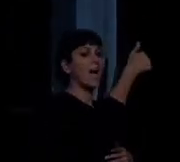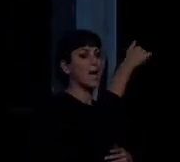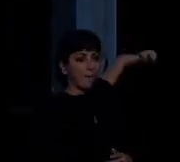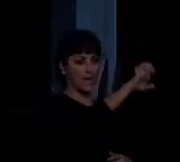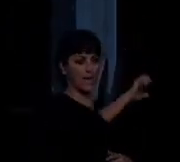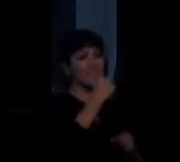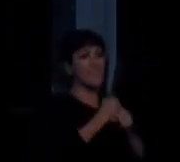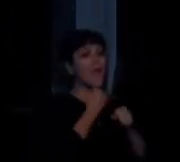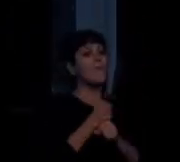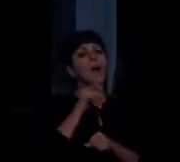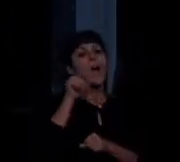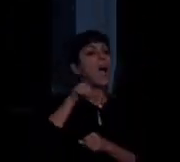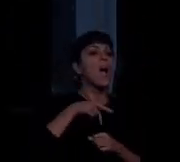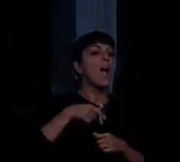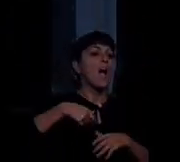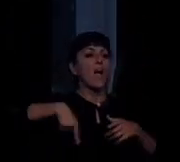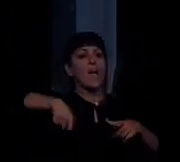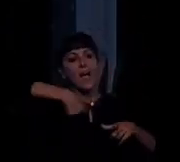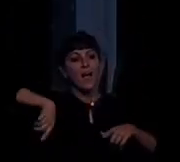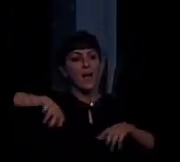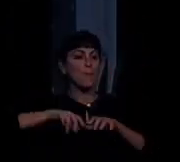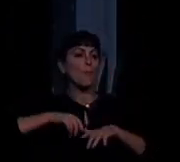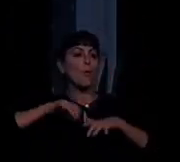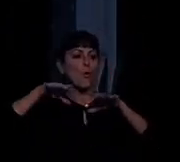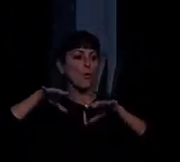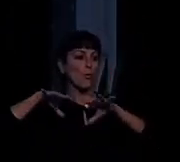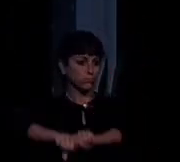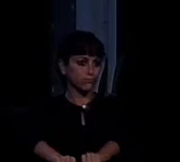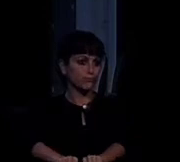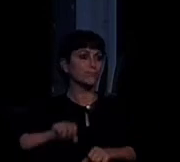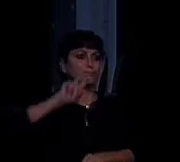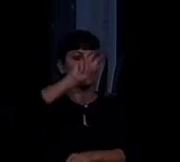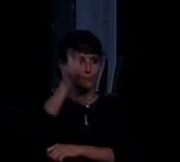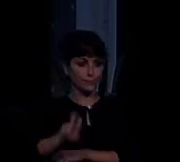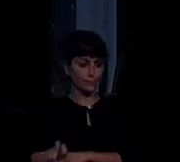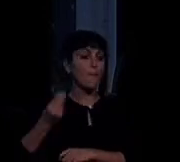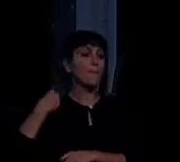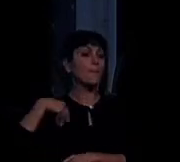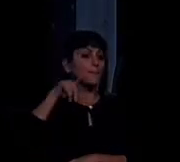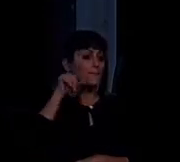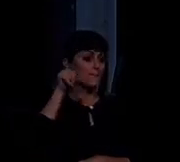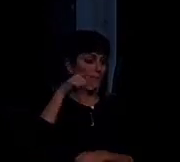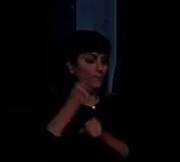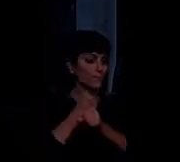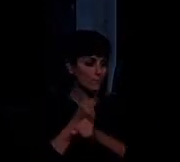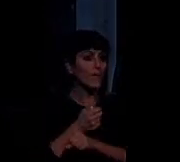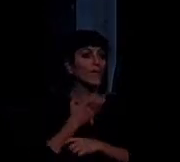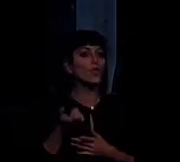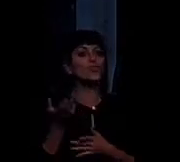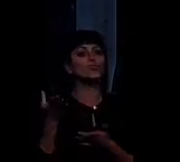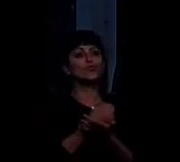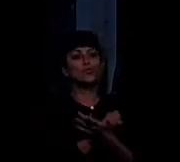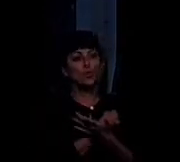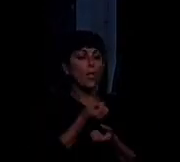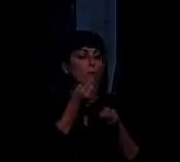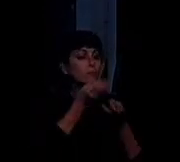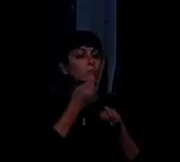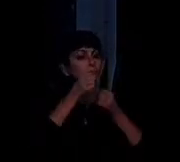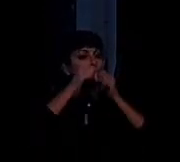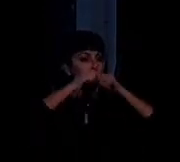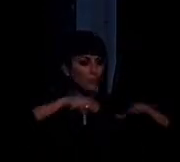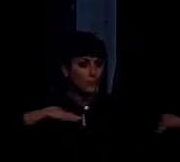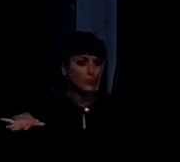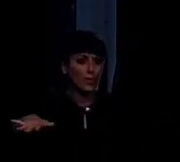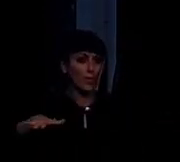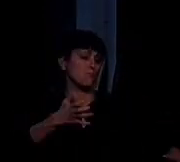concentración. Y para él todas aquellas situaciones que son construidas, comprendidas, divulgadas y trasladadas en el conjunto social